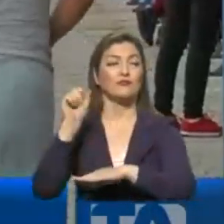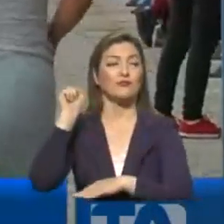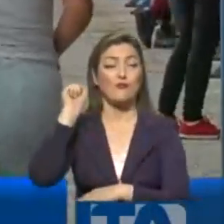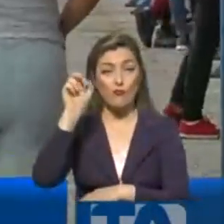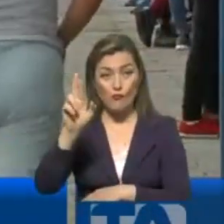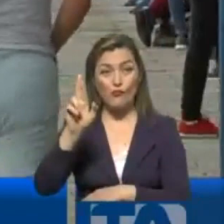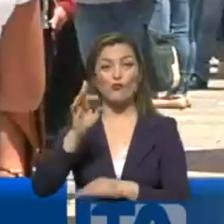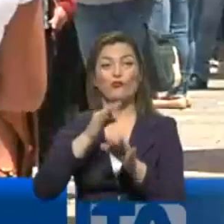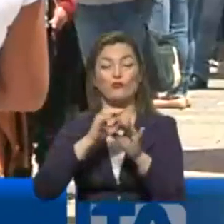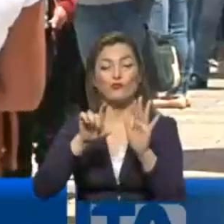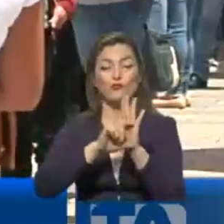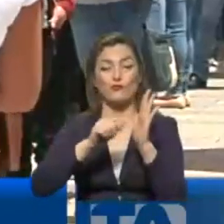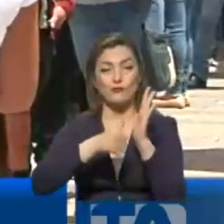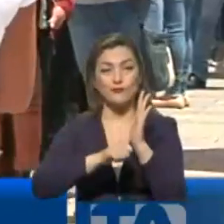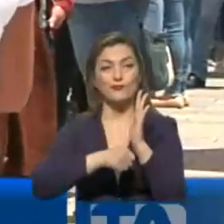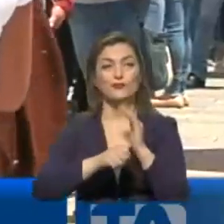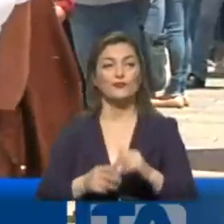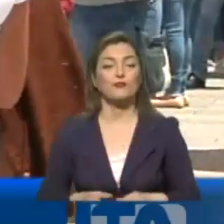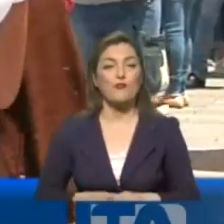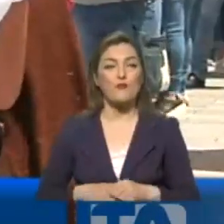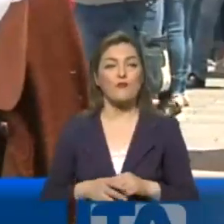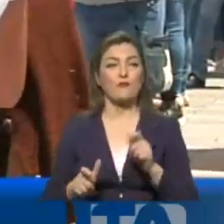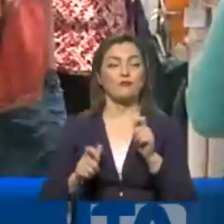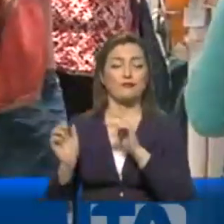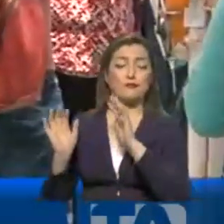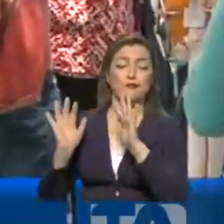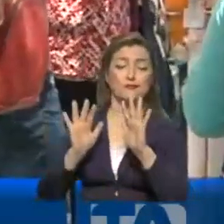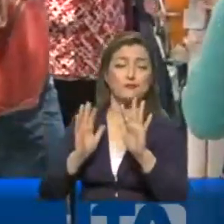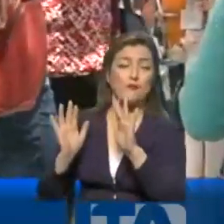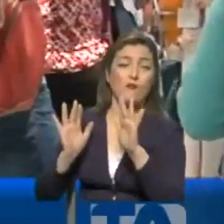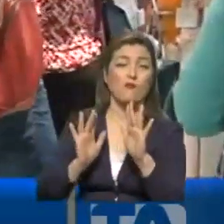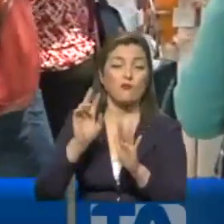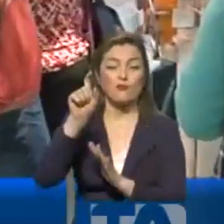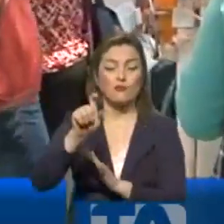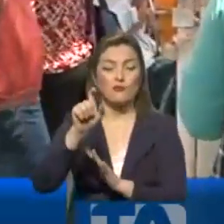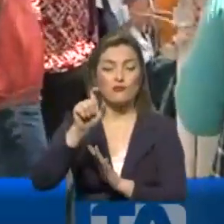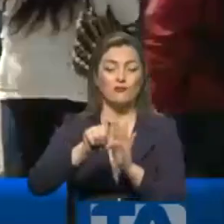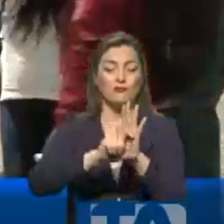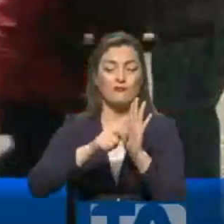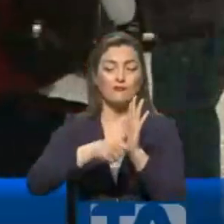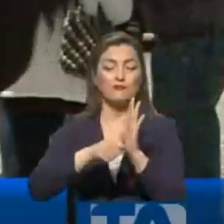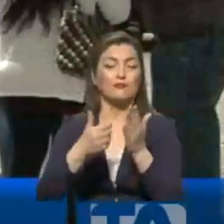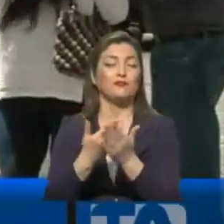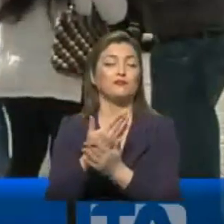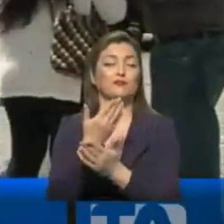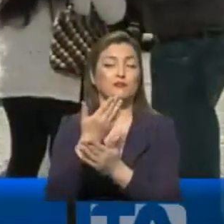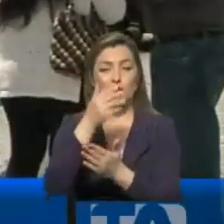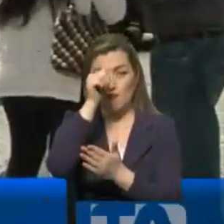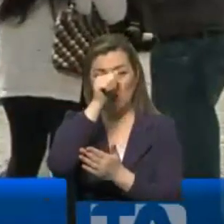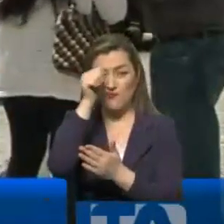donde funciona el registro civil. Decenas de ciudadanos necesitaban sacar su cédula previo a las elecciones de este